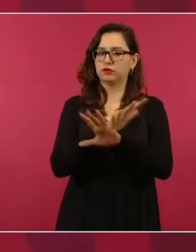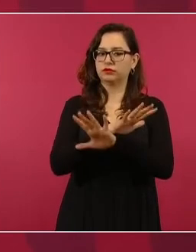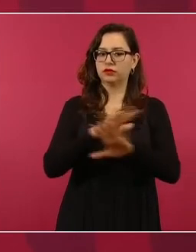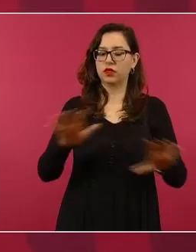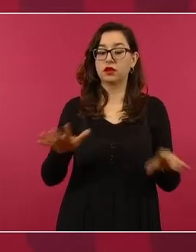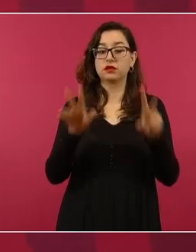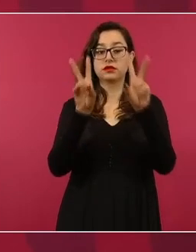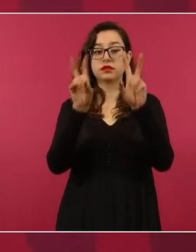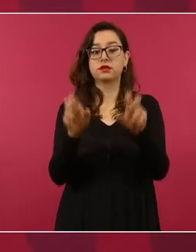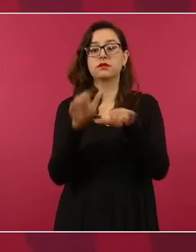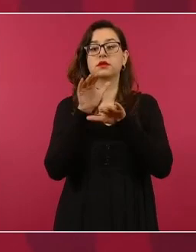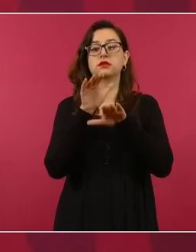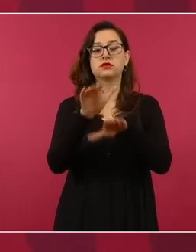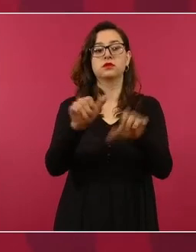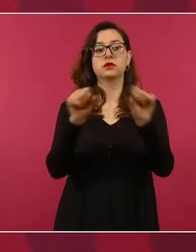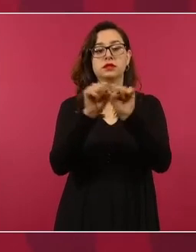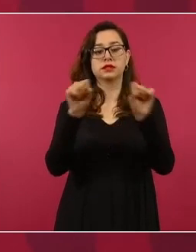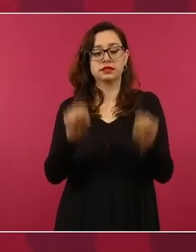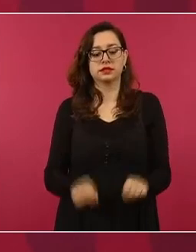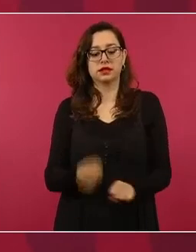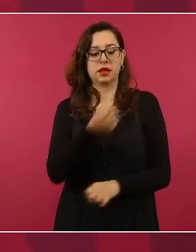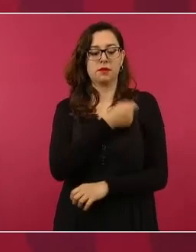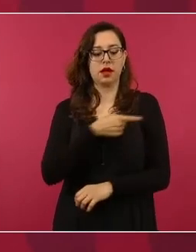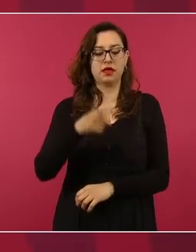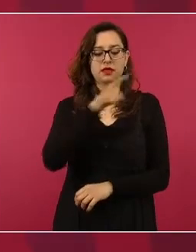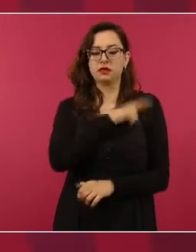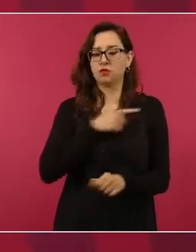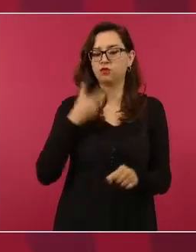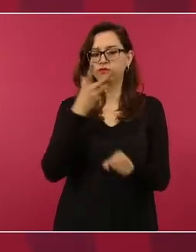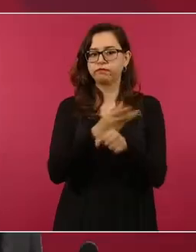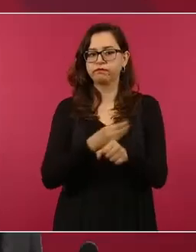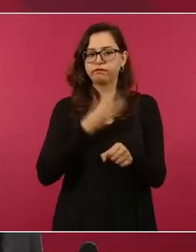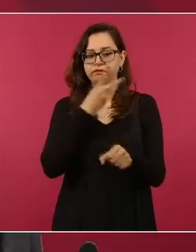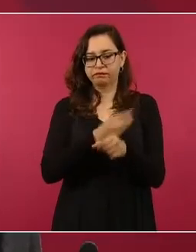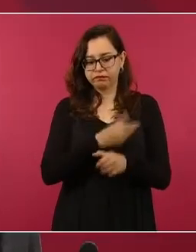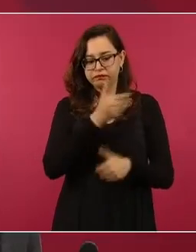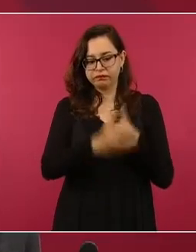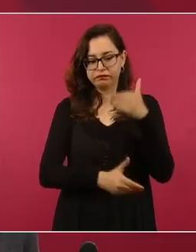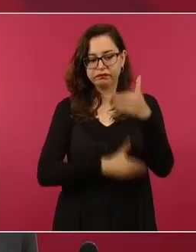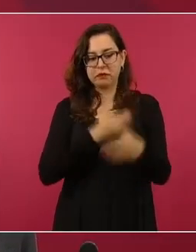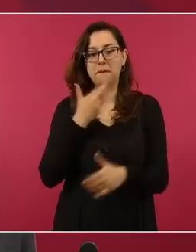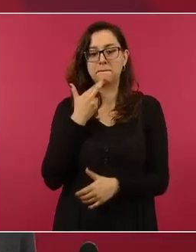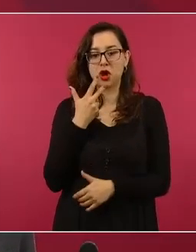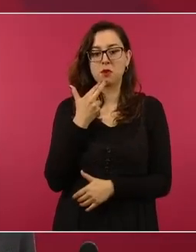avance del fortalecimiento del sistema de salud pública.